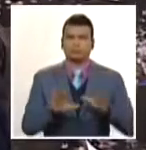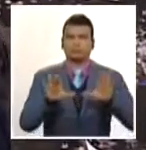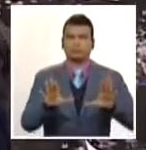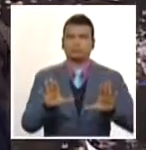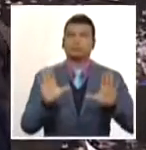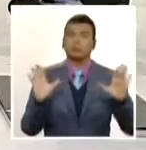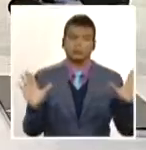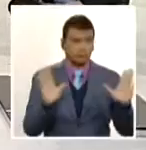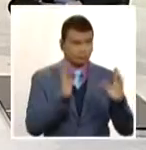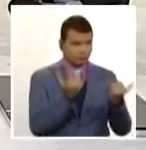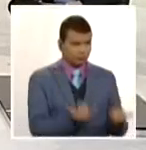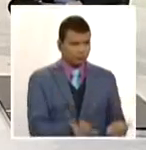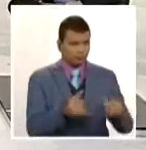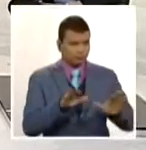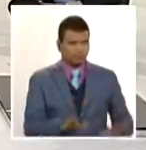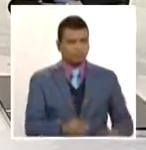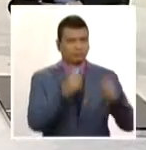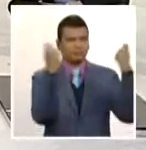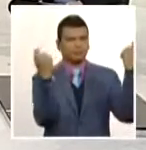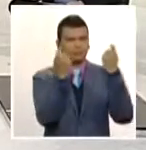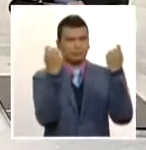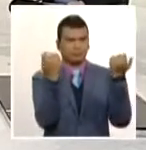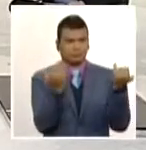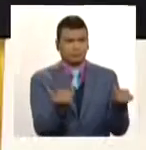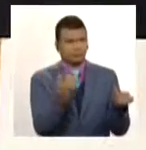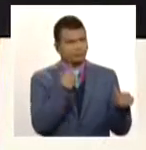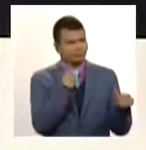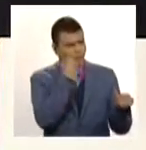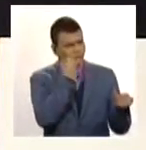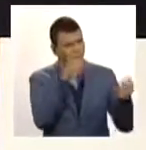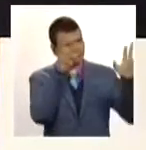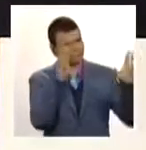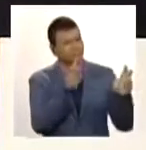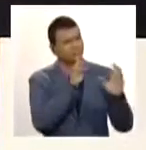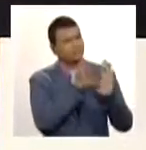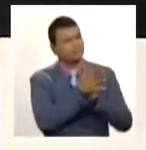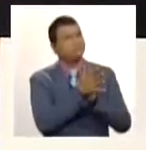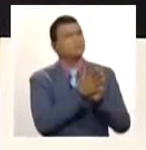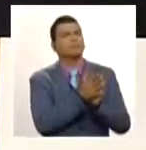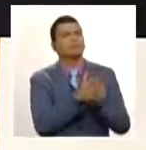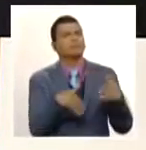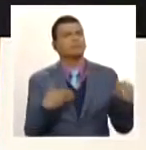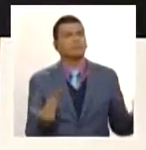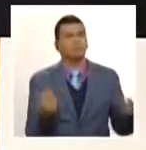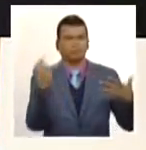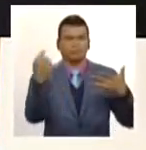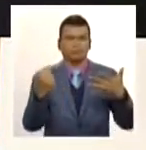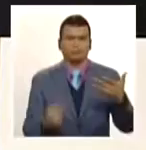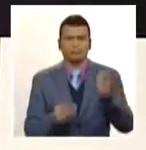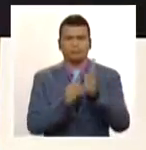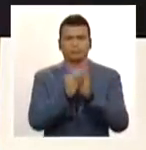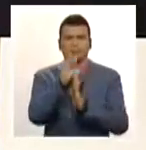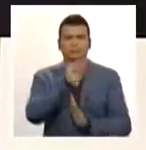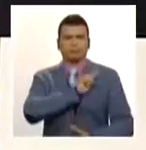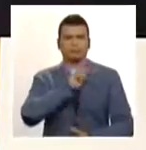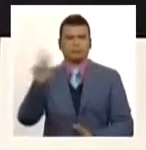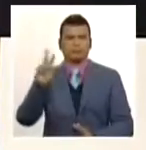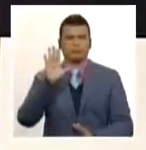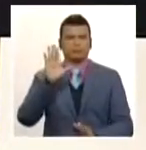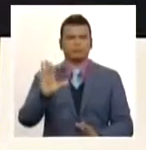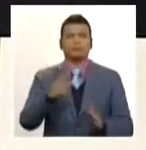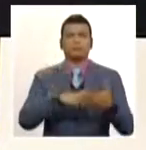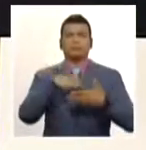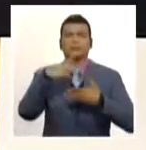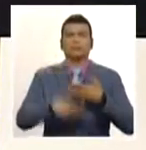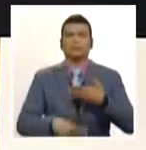esta información nosotros vamos a hacer una pausa para comerciales. Está muy interesante el tema. Estamos hablando de los diferentes ejes de desarrollo del Valle del Cauca en un